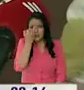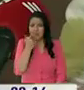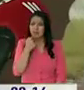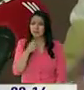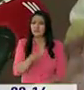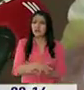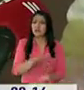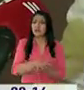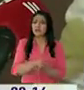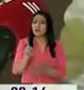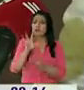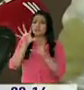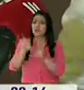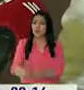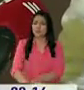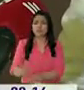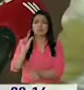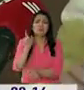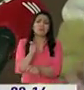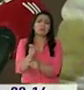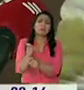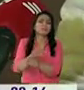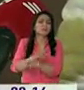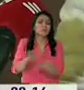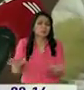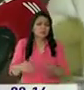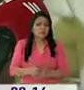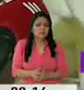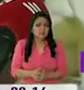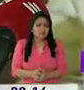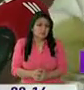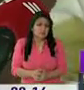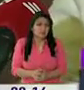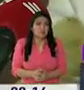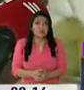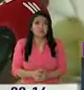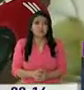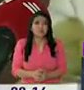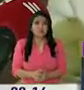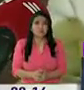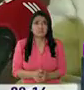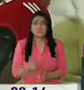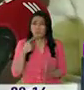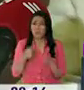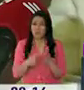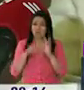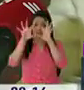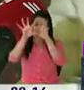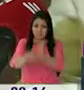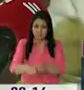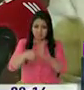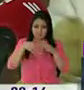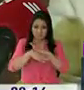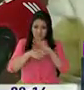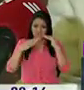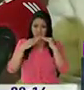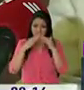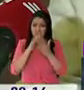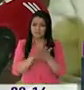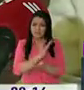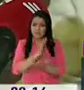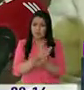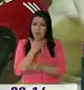no era un secuestro, solamente un poco de presión. O sea, yo mañana lo cojo a usted y lo meto en una casa, en una